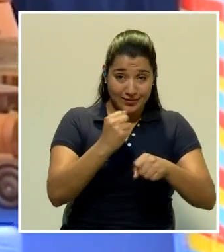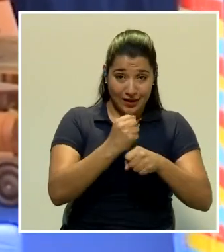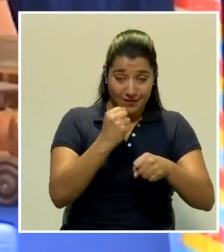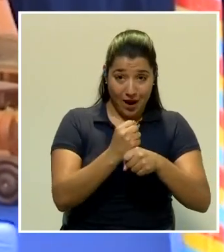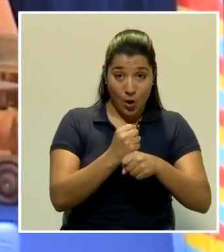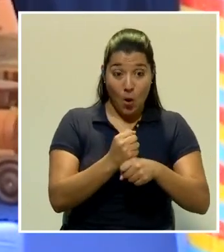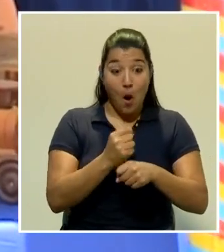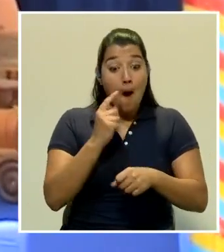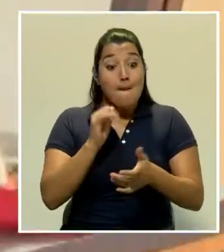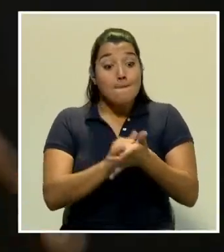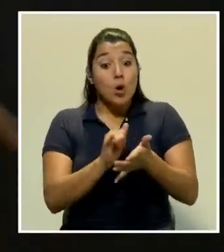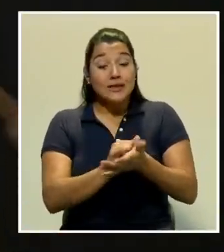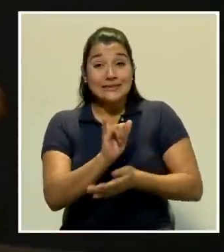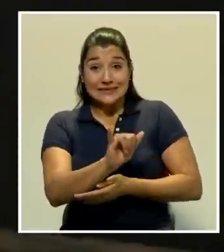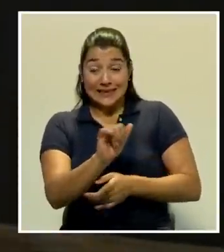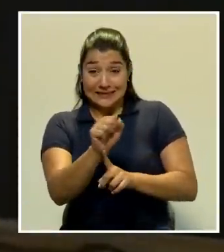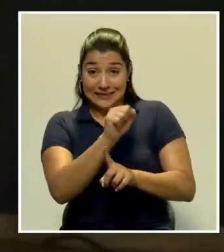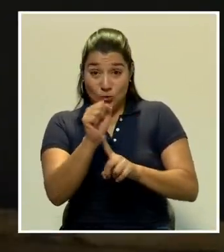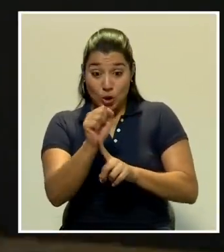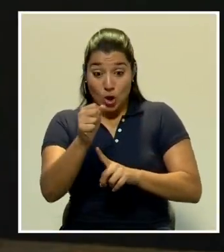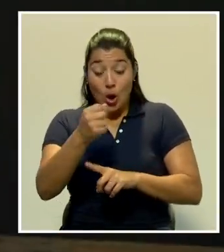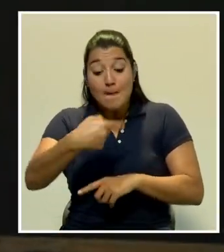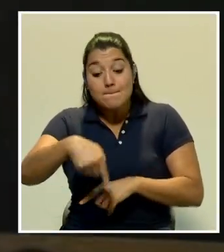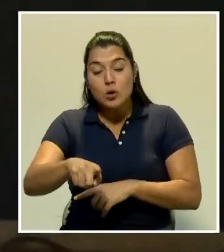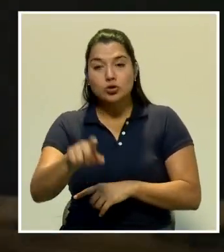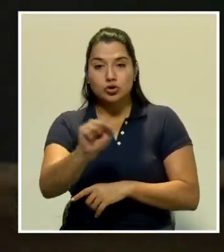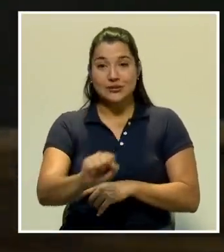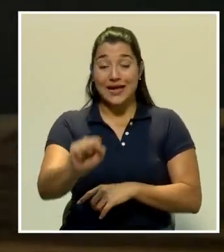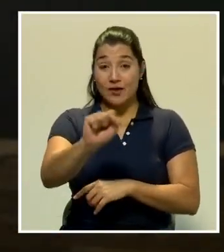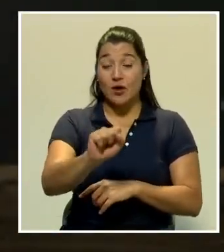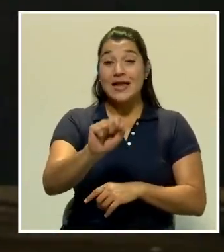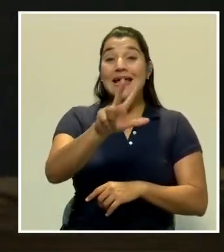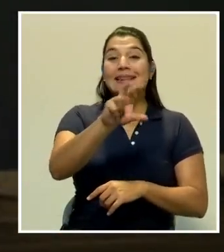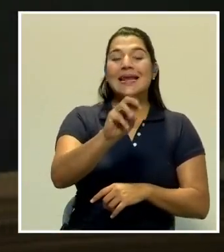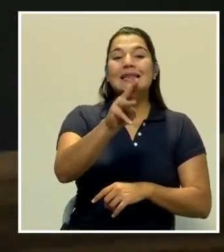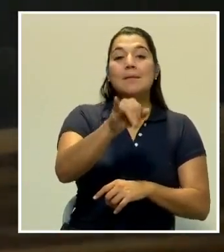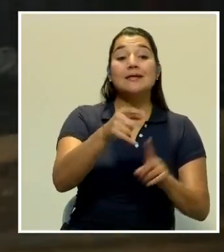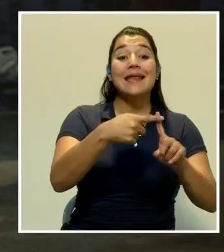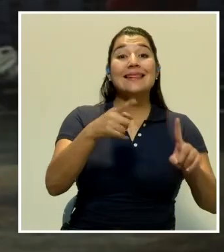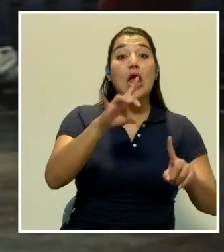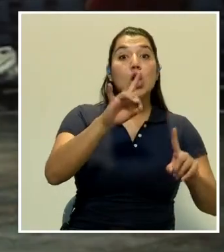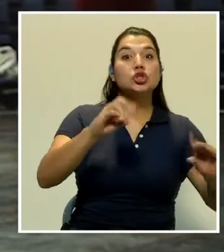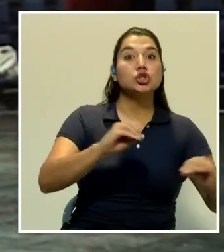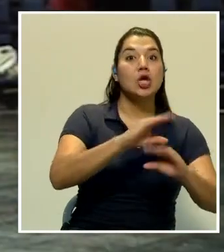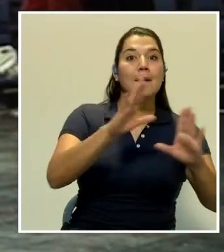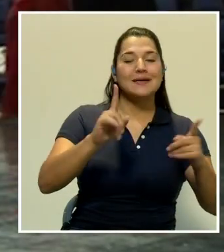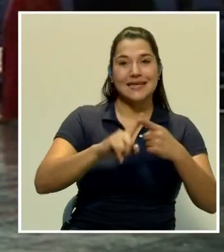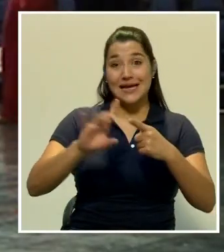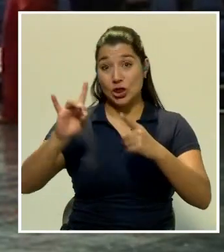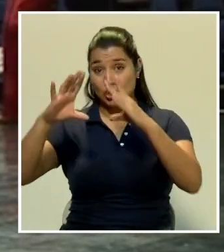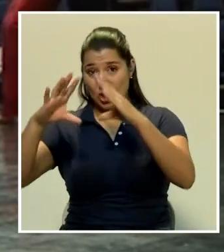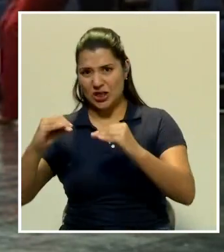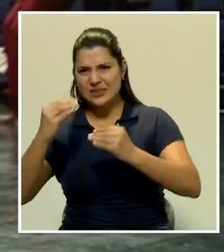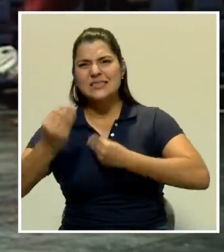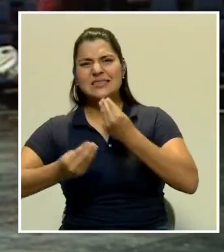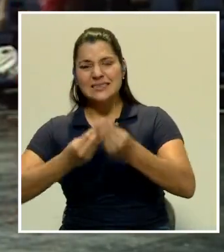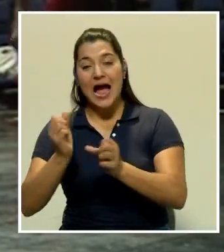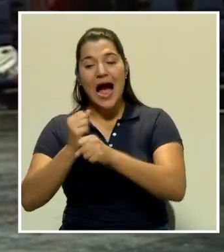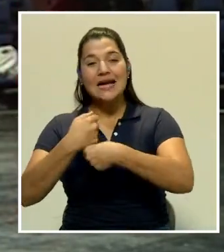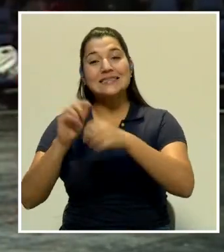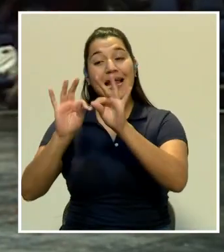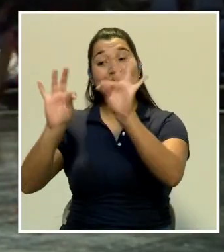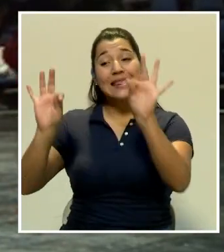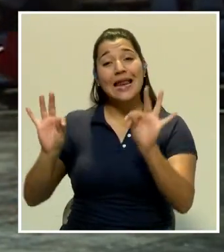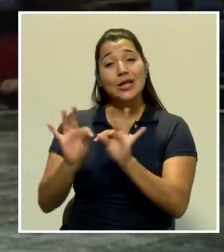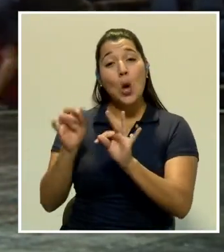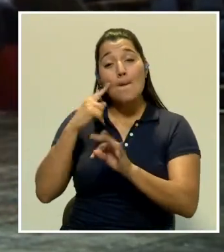esta situación, el próximo sábado 30 de mayo de las 8 de la mañana a las 8 de la noche se realizará la Teletón por la